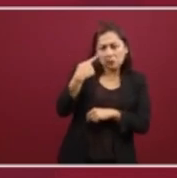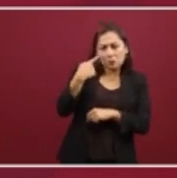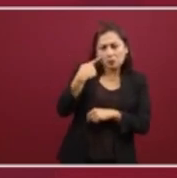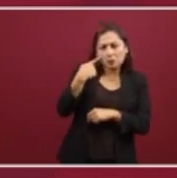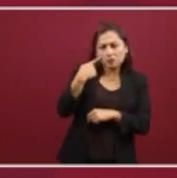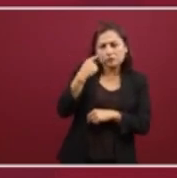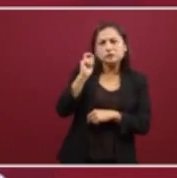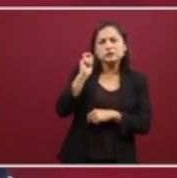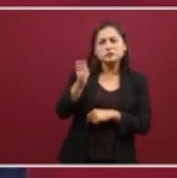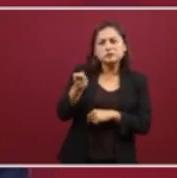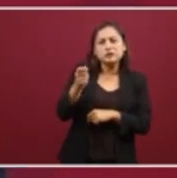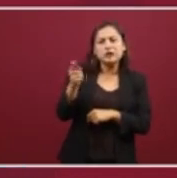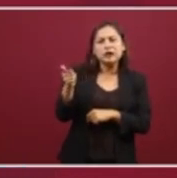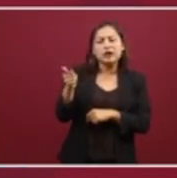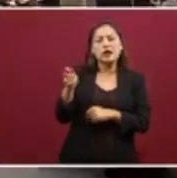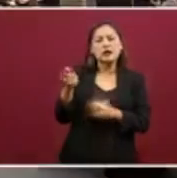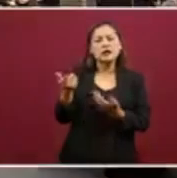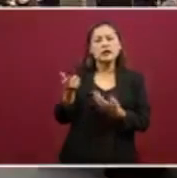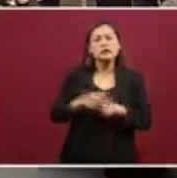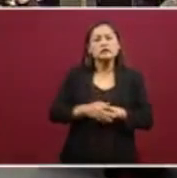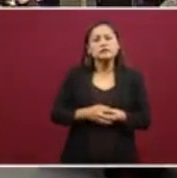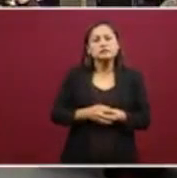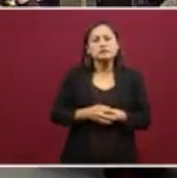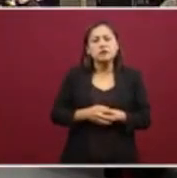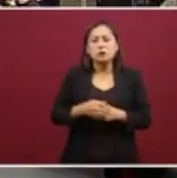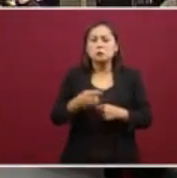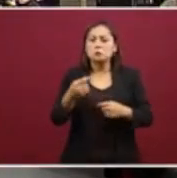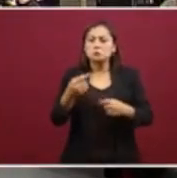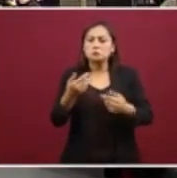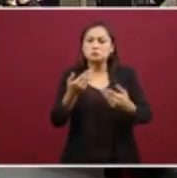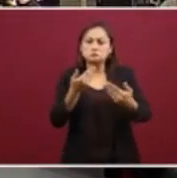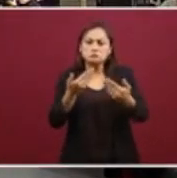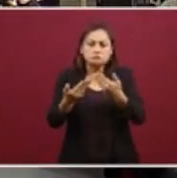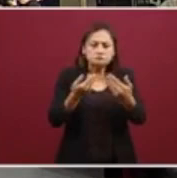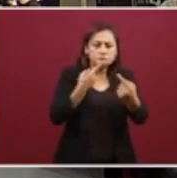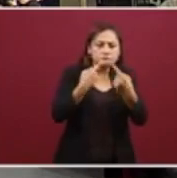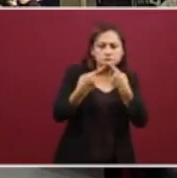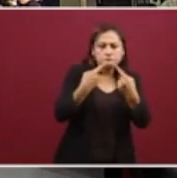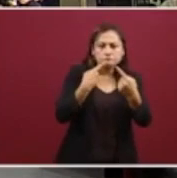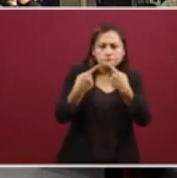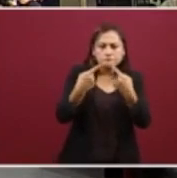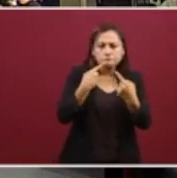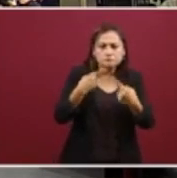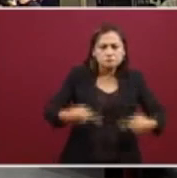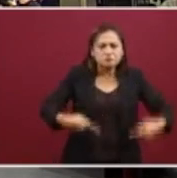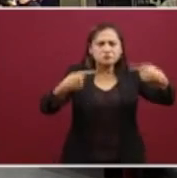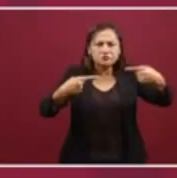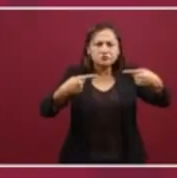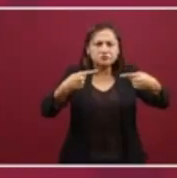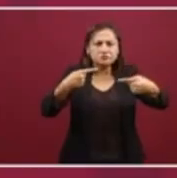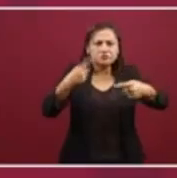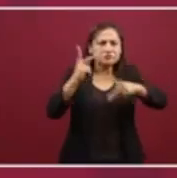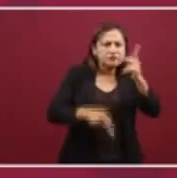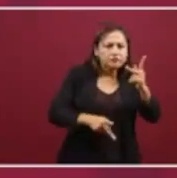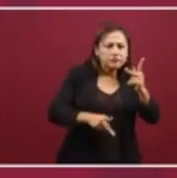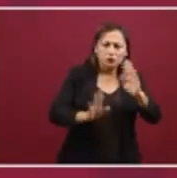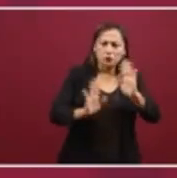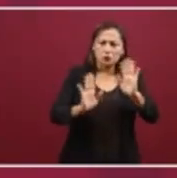no se hayan roto las negociaciones, que no se hayan parado de la mesa ninguna de las